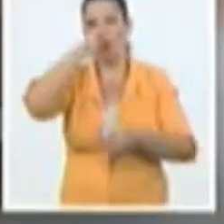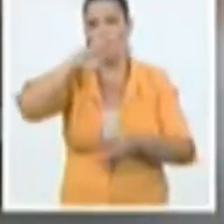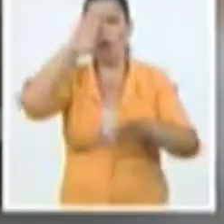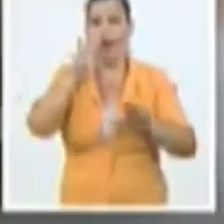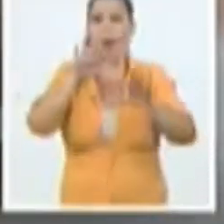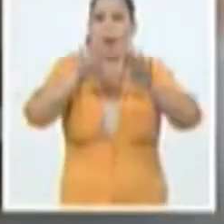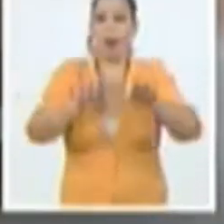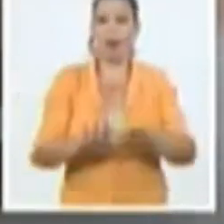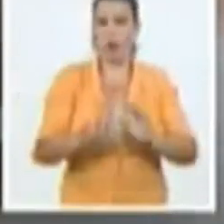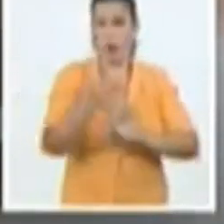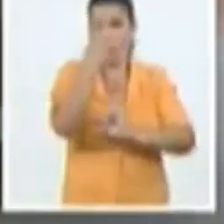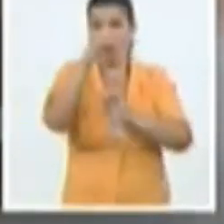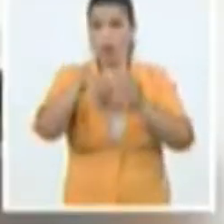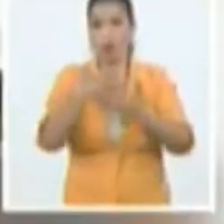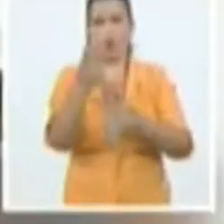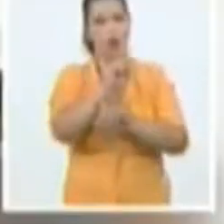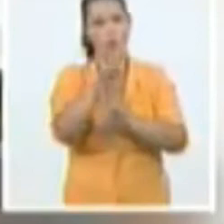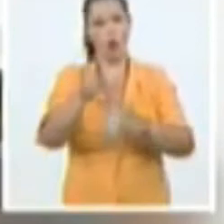hagan falta para tumbar este régimen.